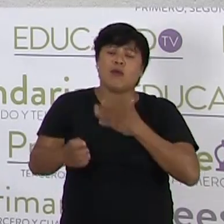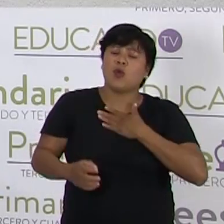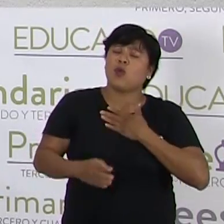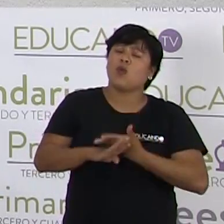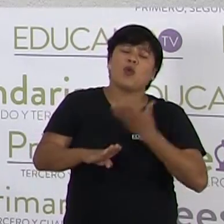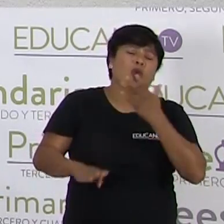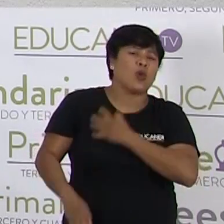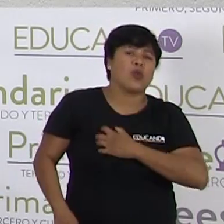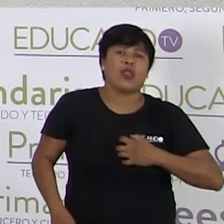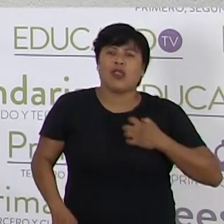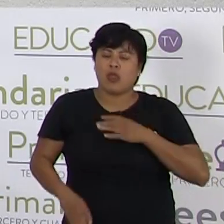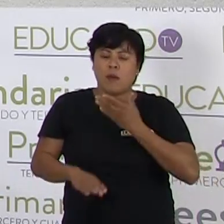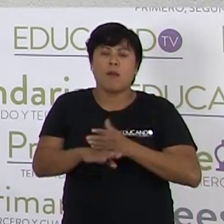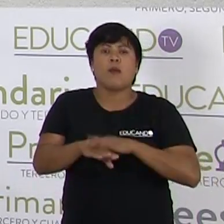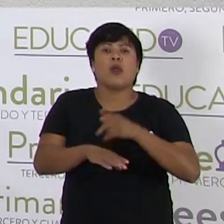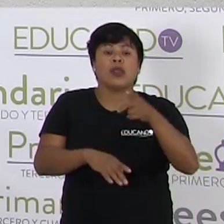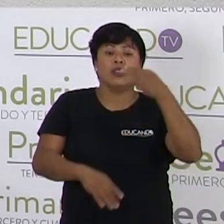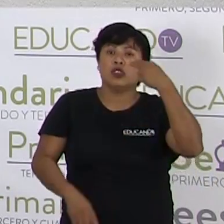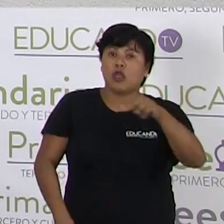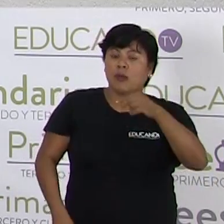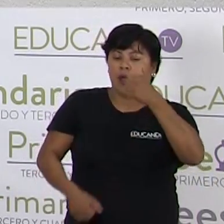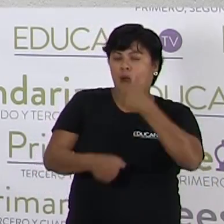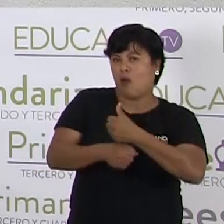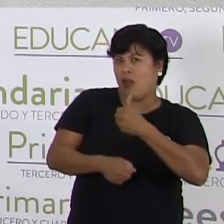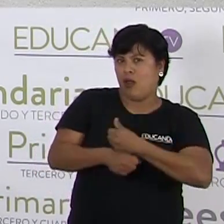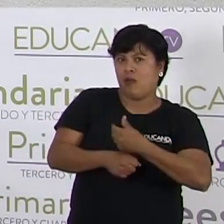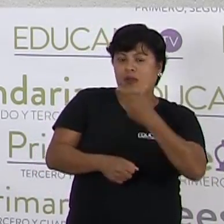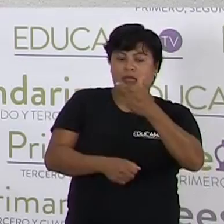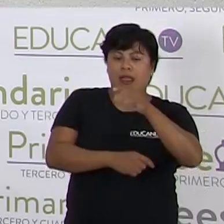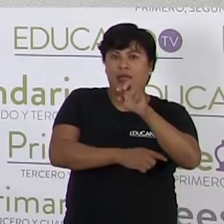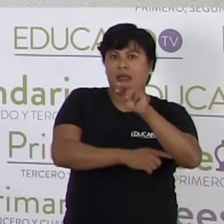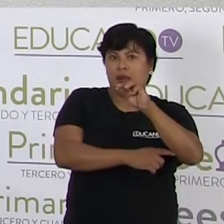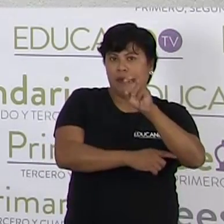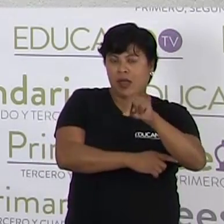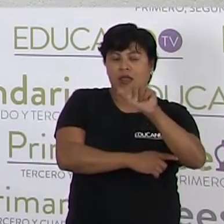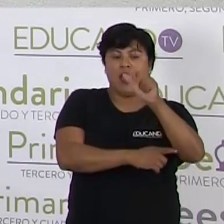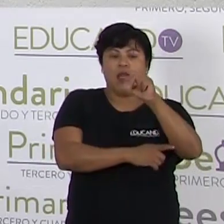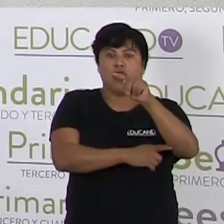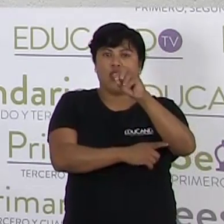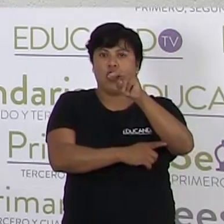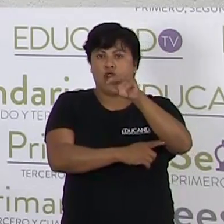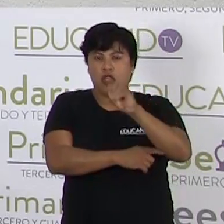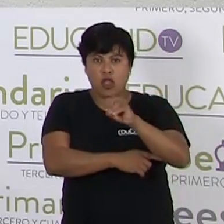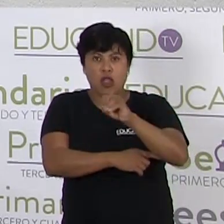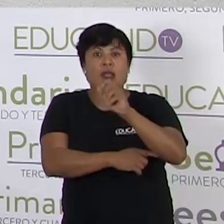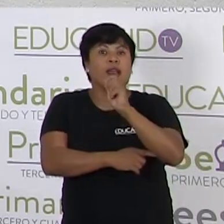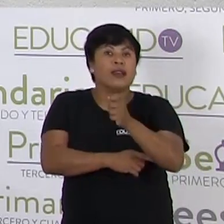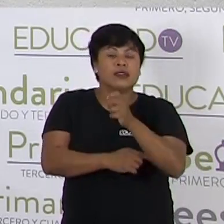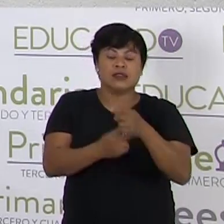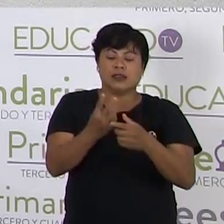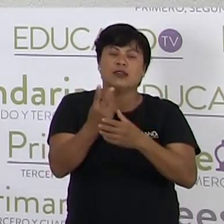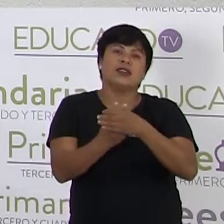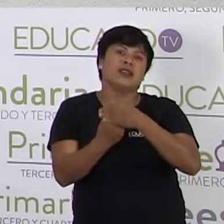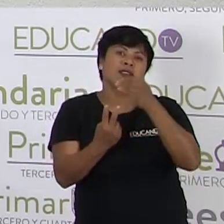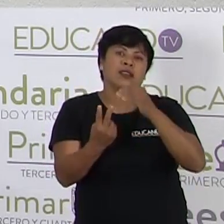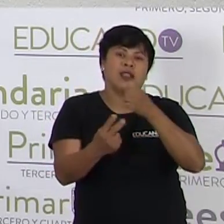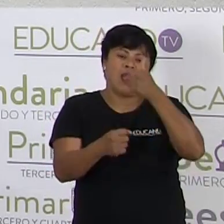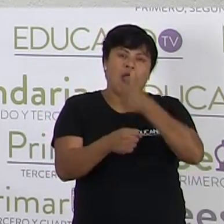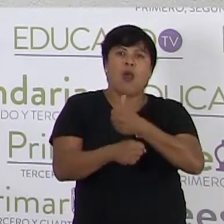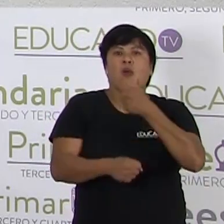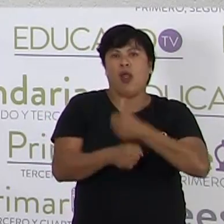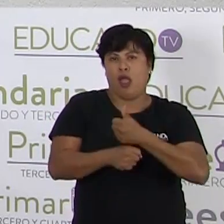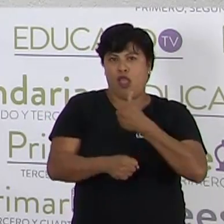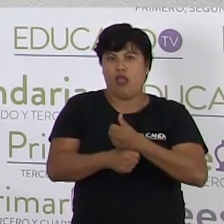llamarse así porque es el nombre de su abuelo, Germán Antonio. Y sus dos nombres los integran los nombres de sus